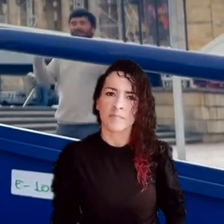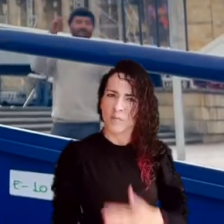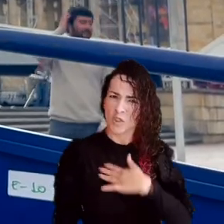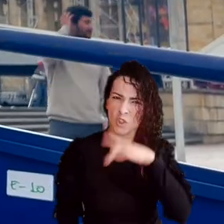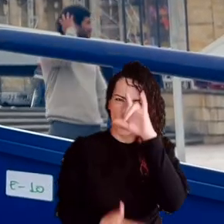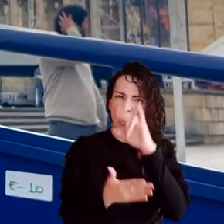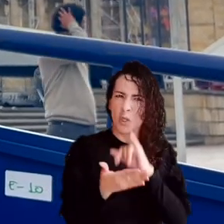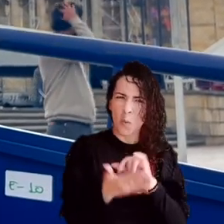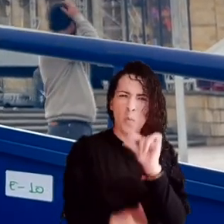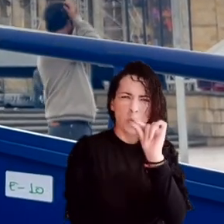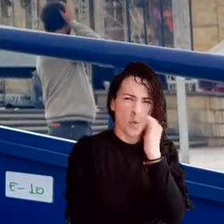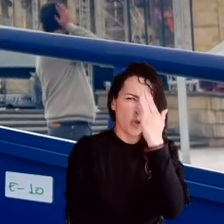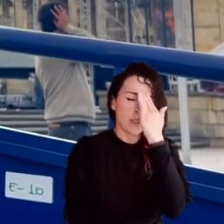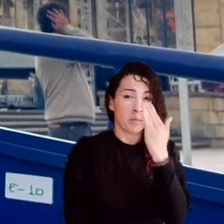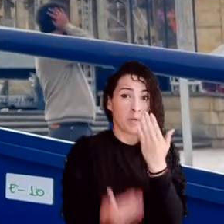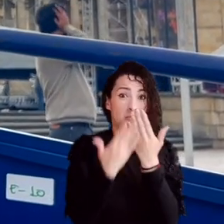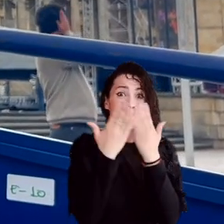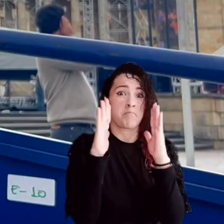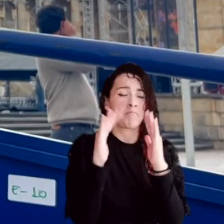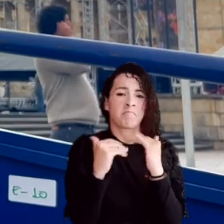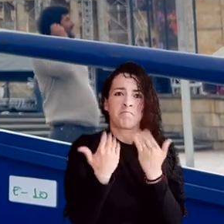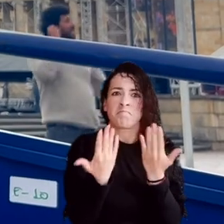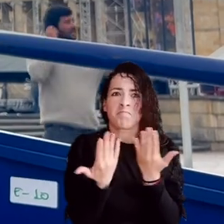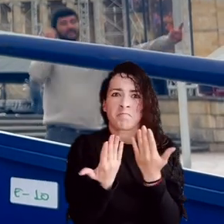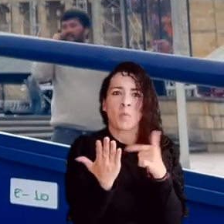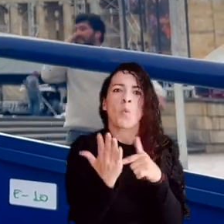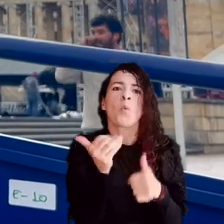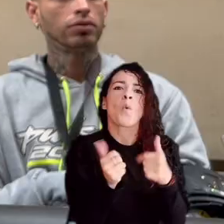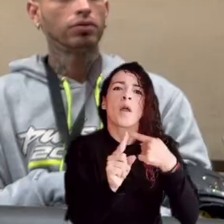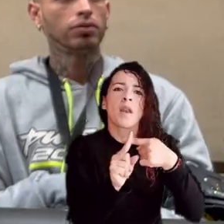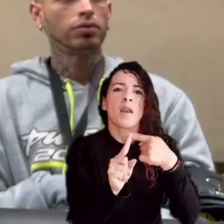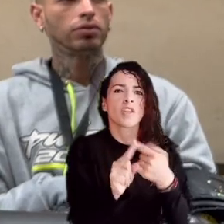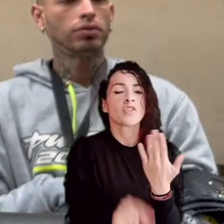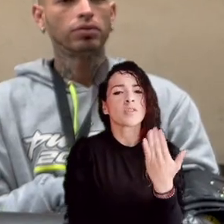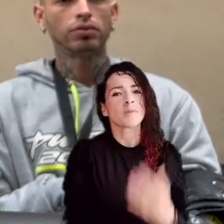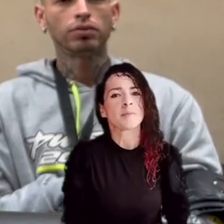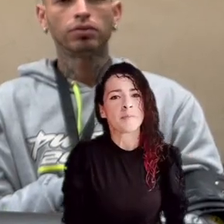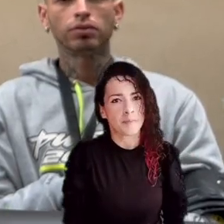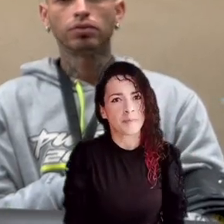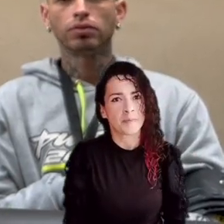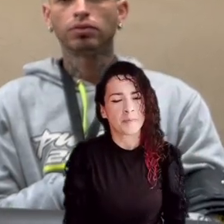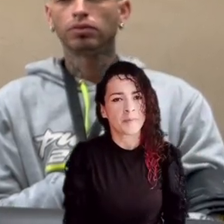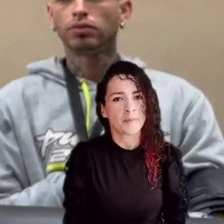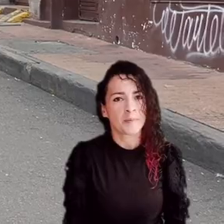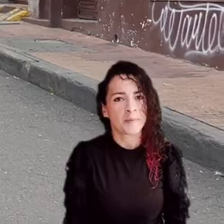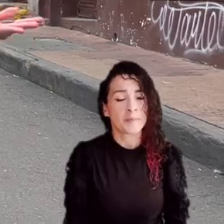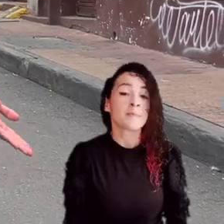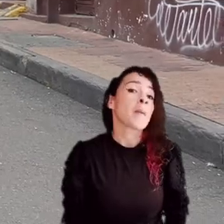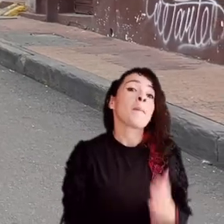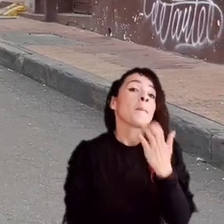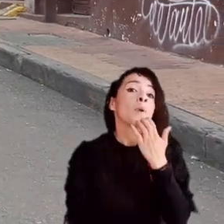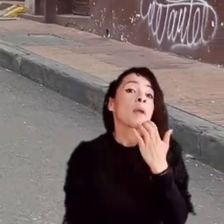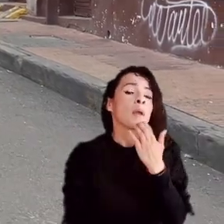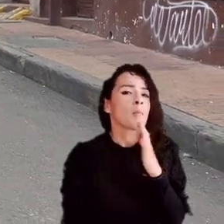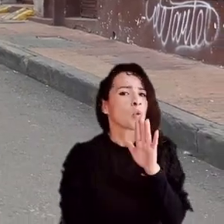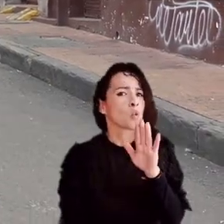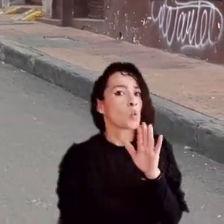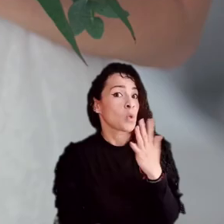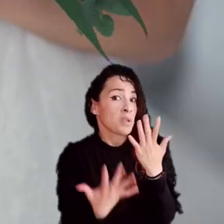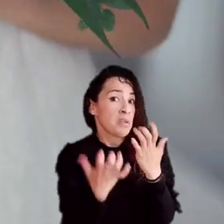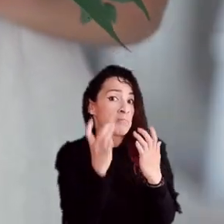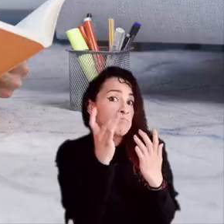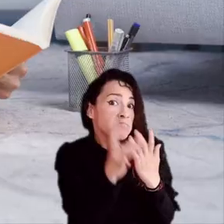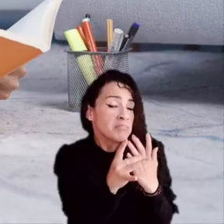que tengo el conocimiento, pero no así tan amplio de qué beneficios pueda tener. Entre. Supongamos que tienes planes